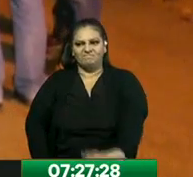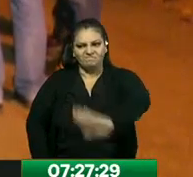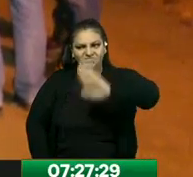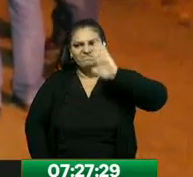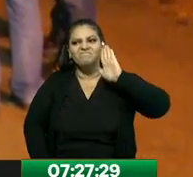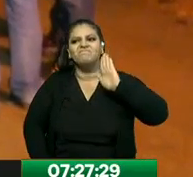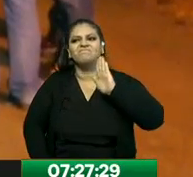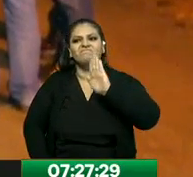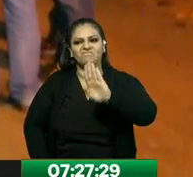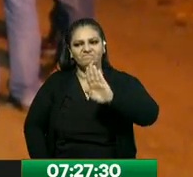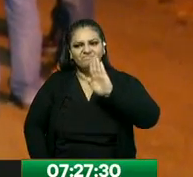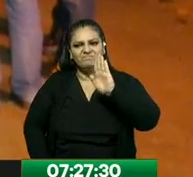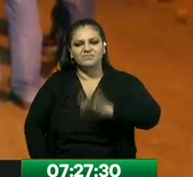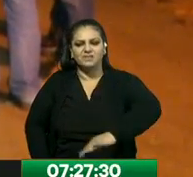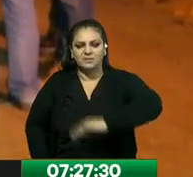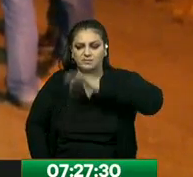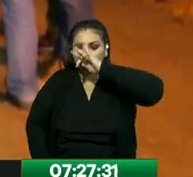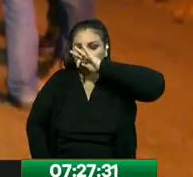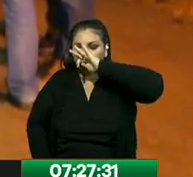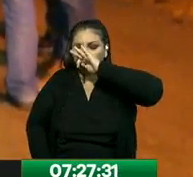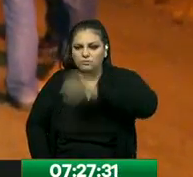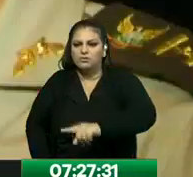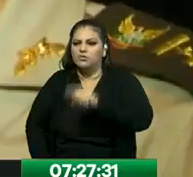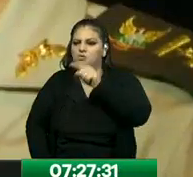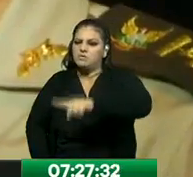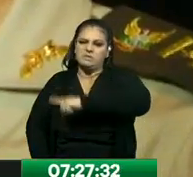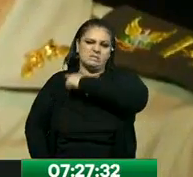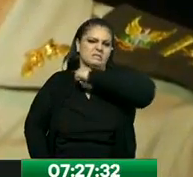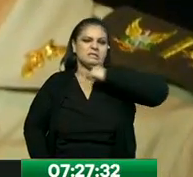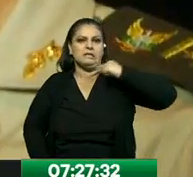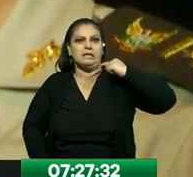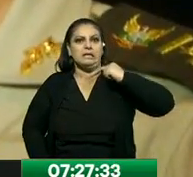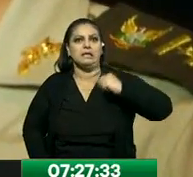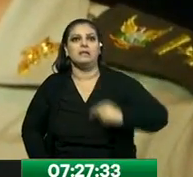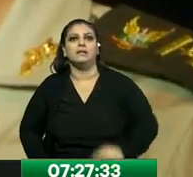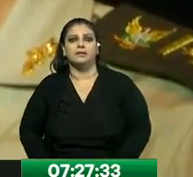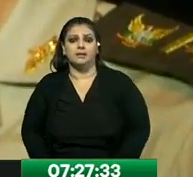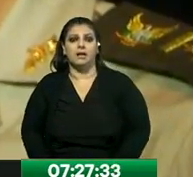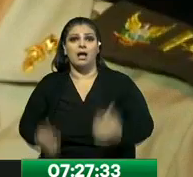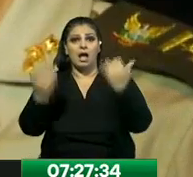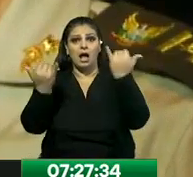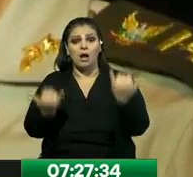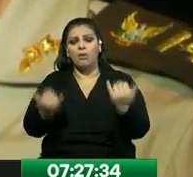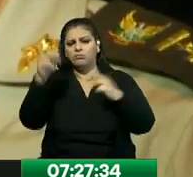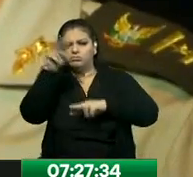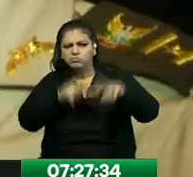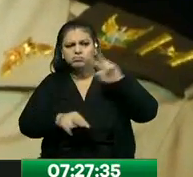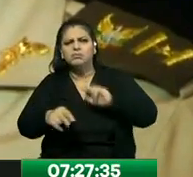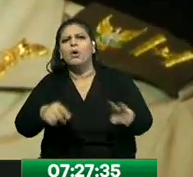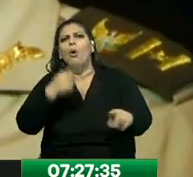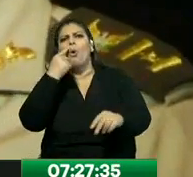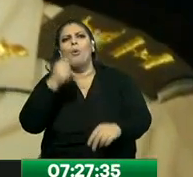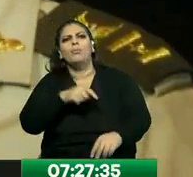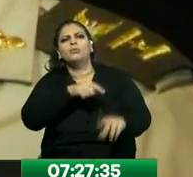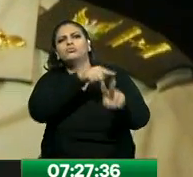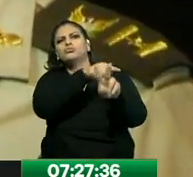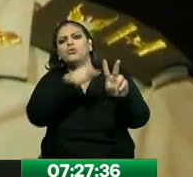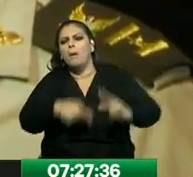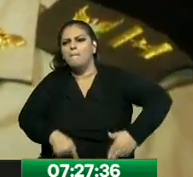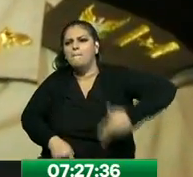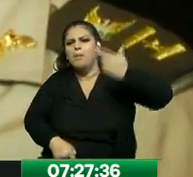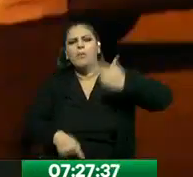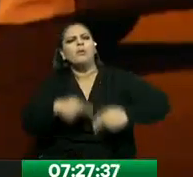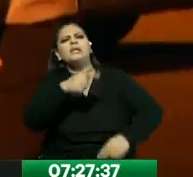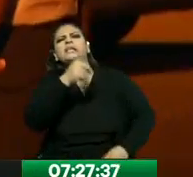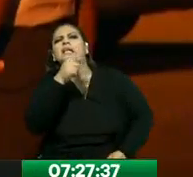caso. Estamos en este momento desplazándonos por toda la zona para realizar las acciones policiales correspondientes para dar con los causantes